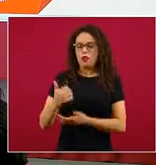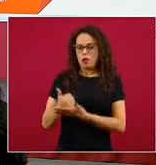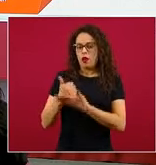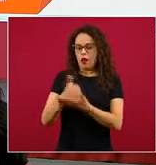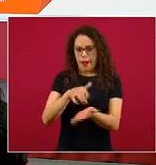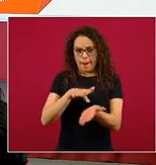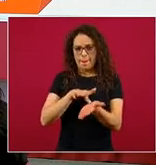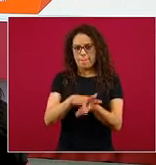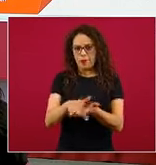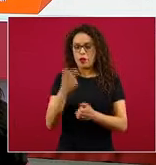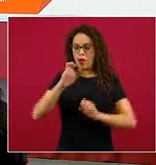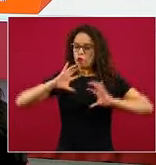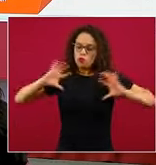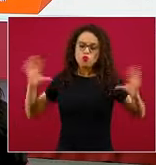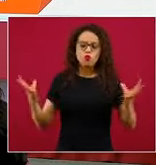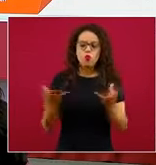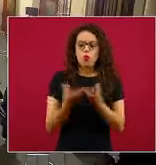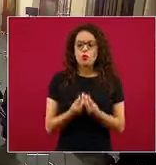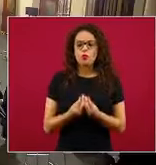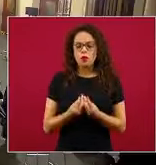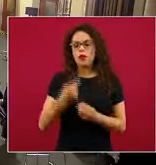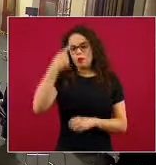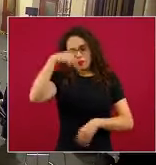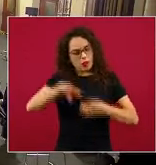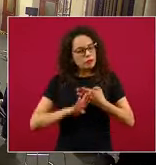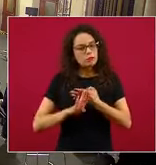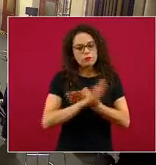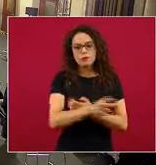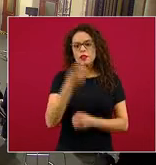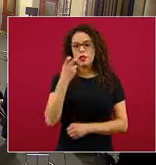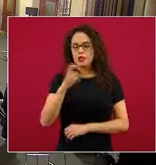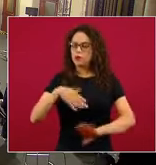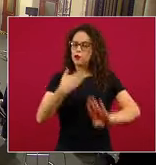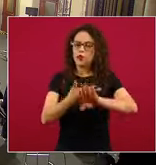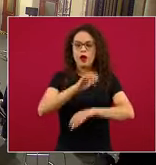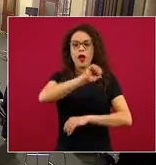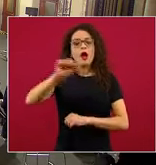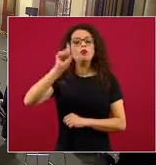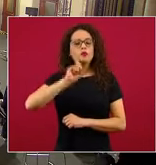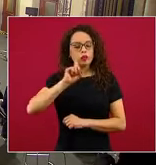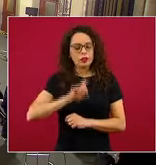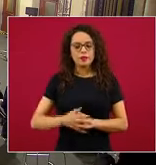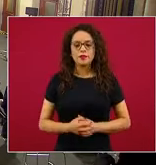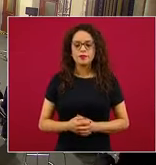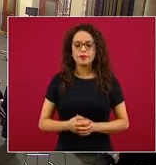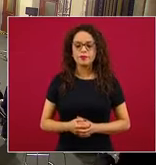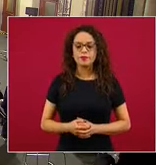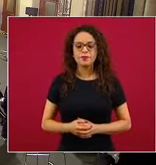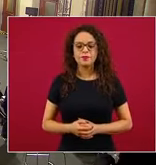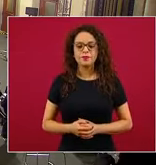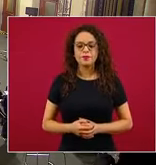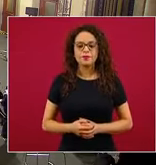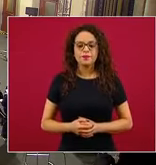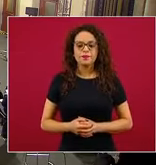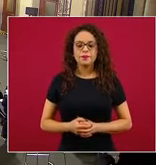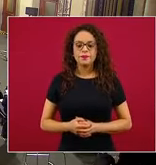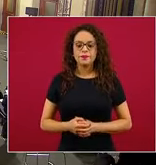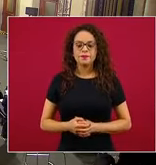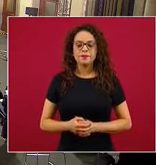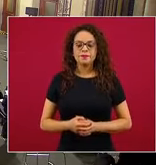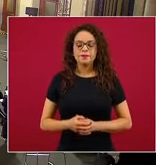todos juntos, unidos contra la violencia hacia las mujeres. Permítanos la siguiente diapositiva, por